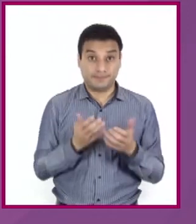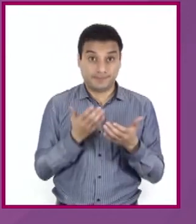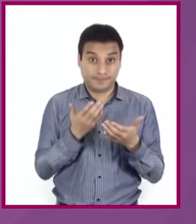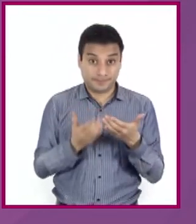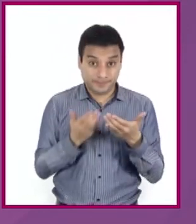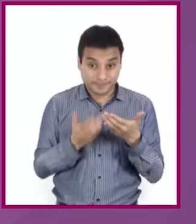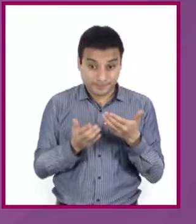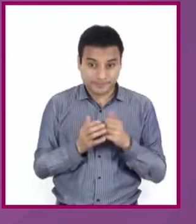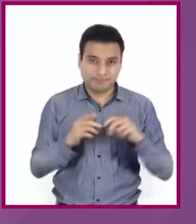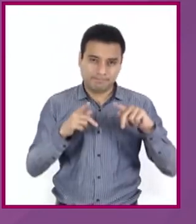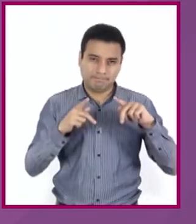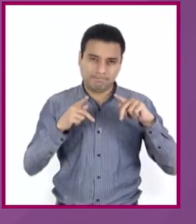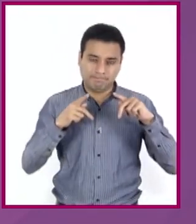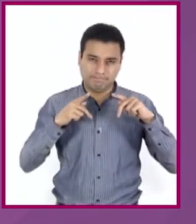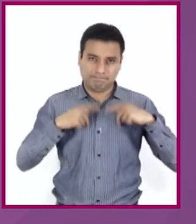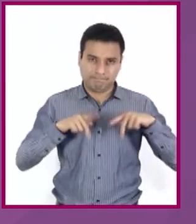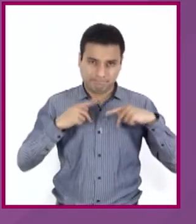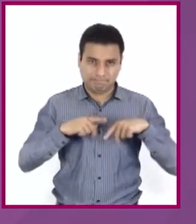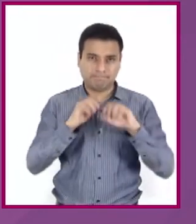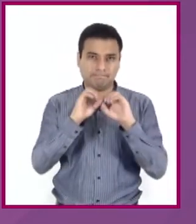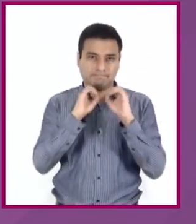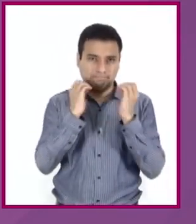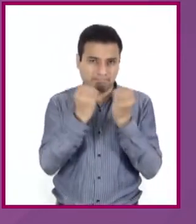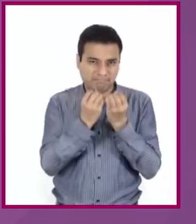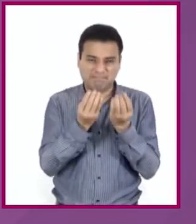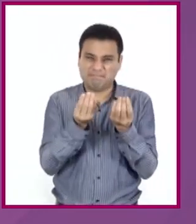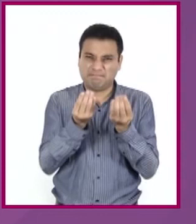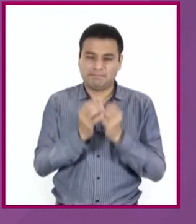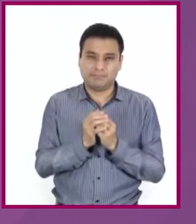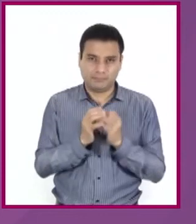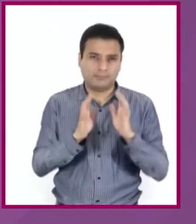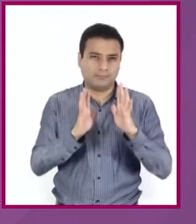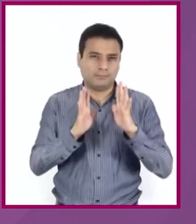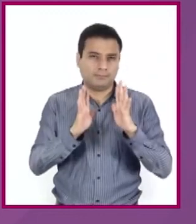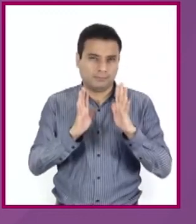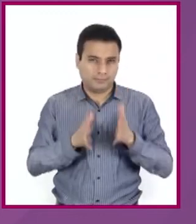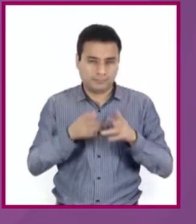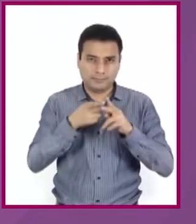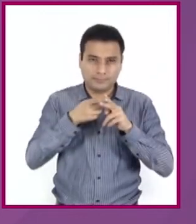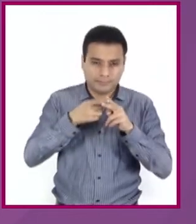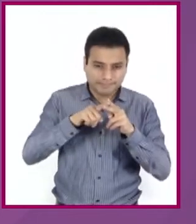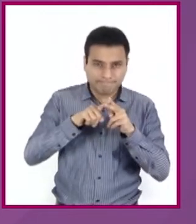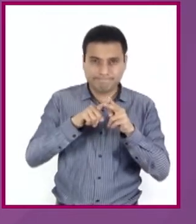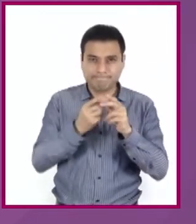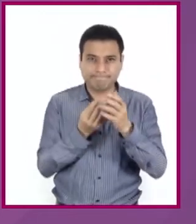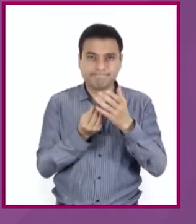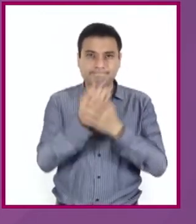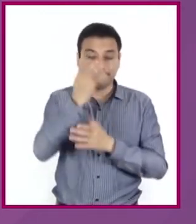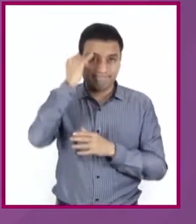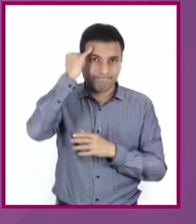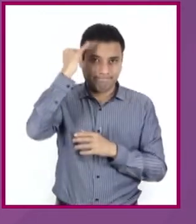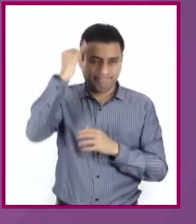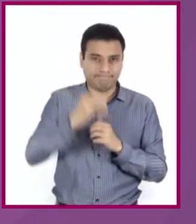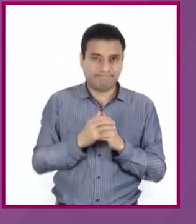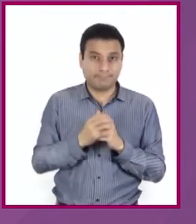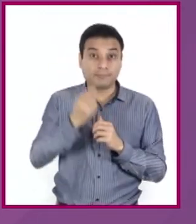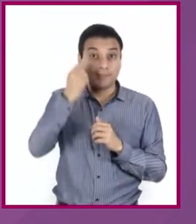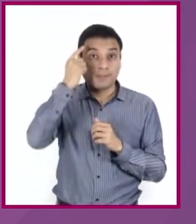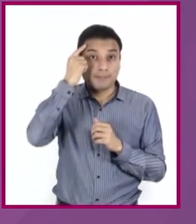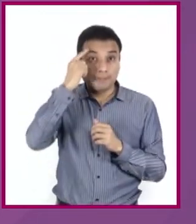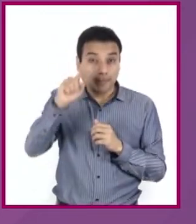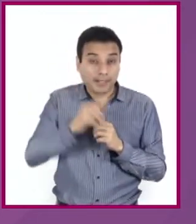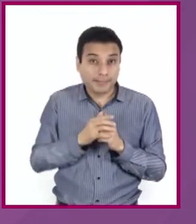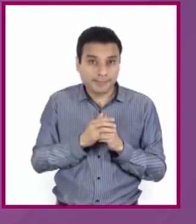Actualmente, muchas personas y organizaciones se han dado a la tarea de crear propuestas innovadoras que ayuden a